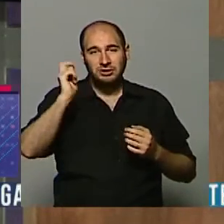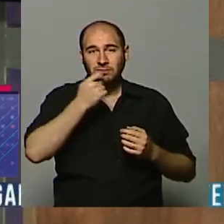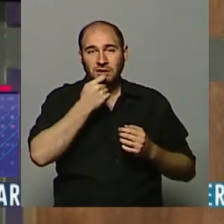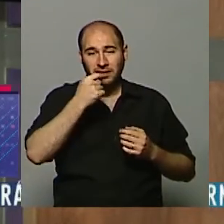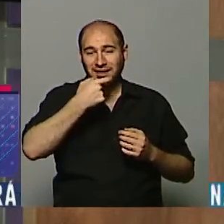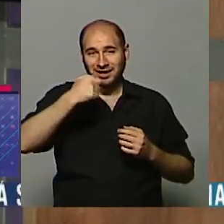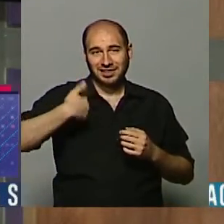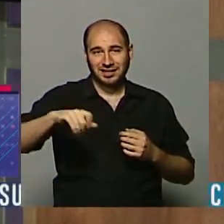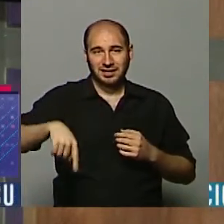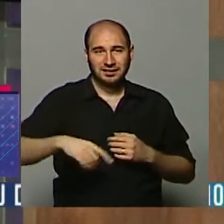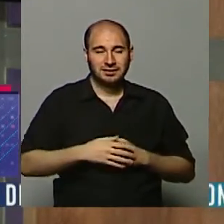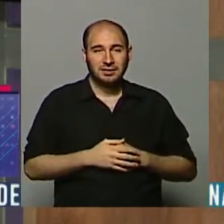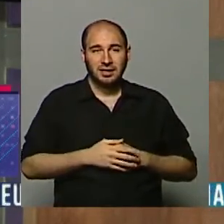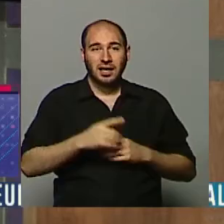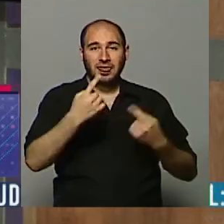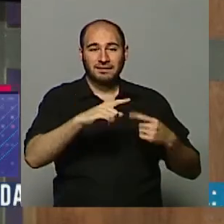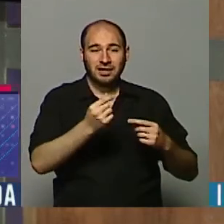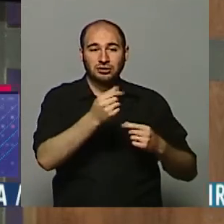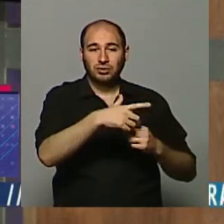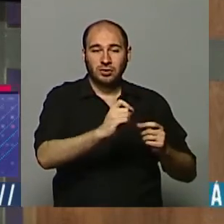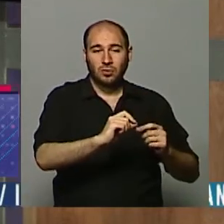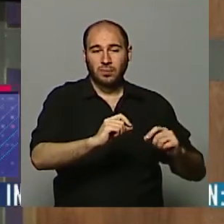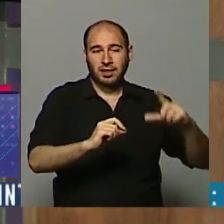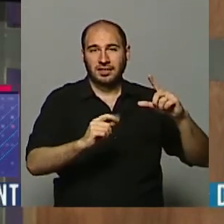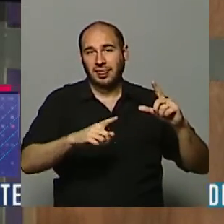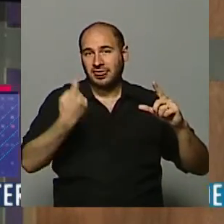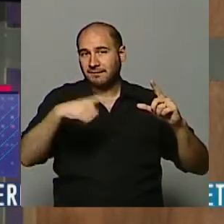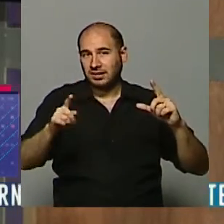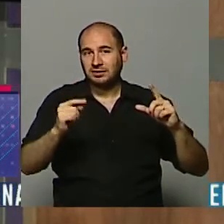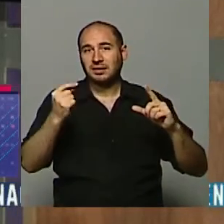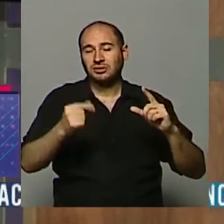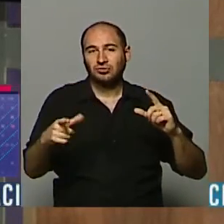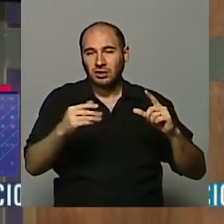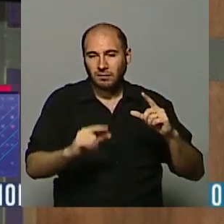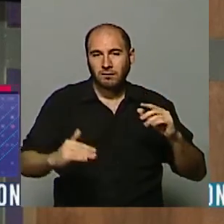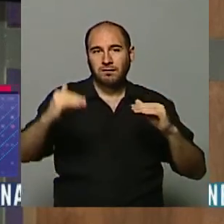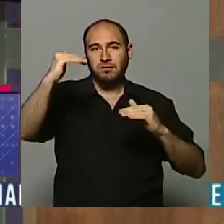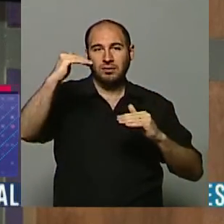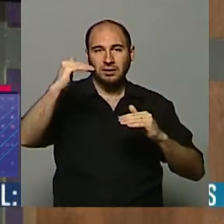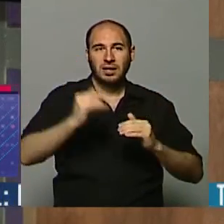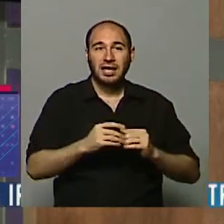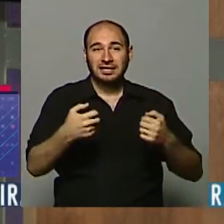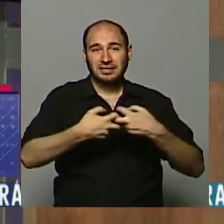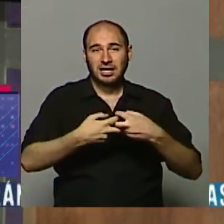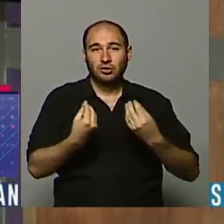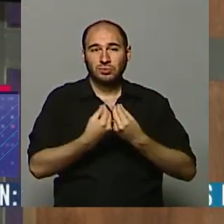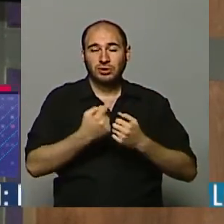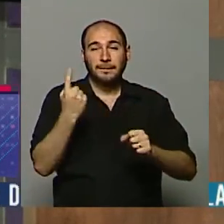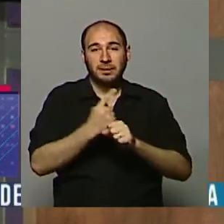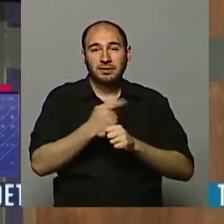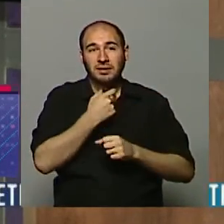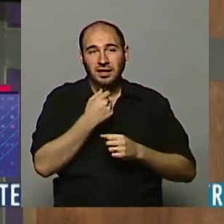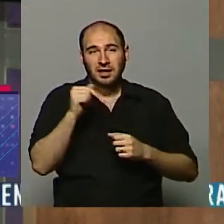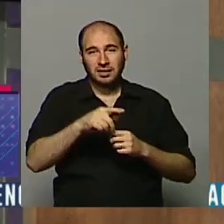que tenemos en el país. Una cosa es aumento de salarios y otra cosa es recomposición salarial. La mayoría de los gremios lo primero que tienen que buscar